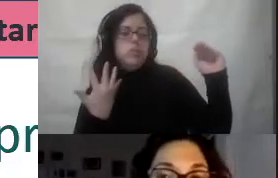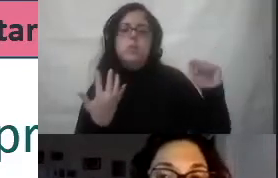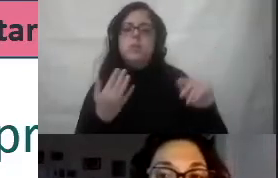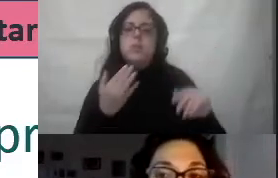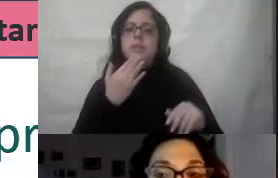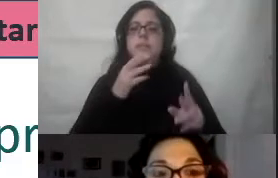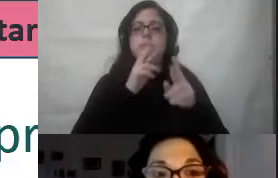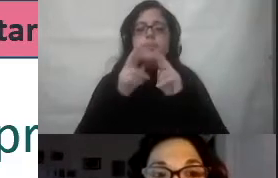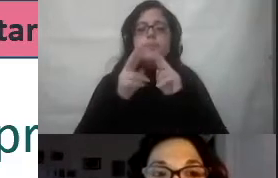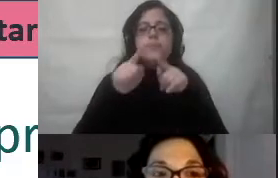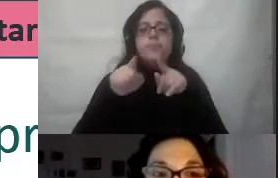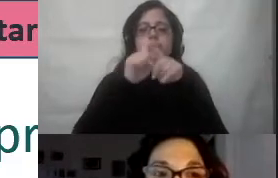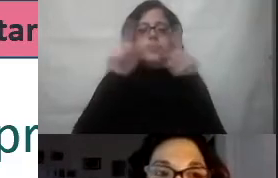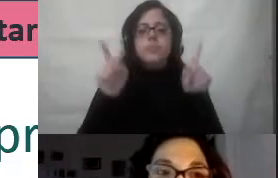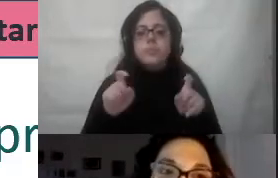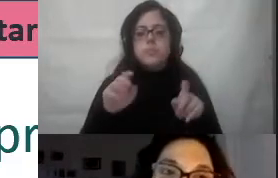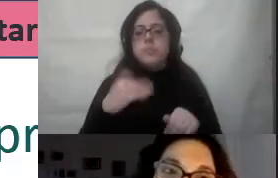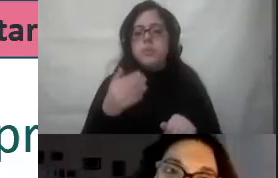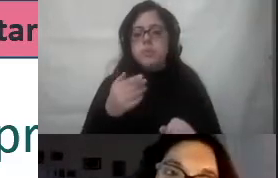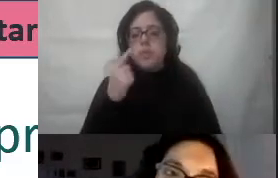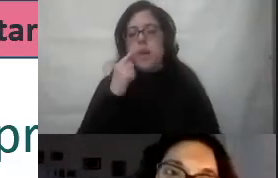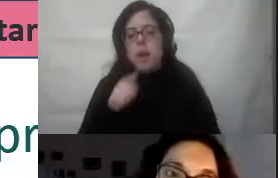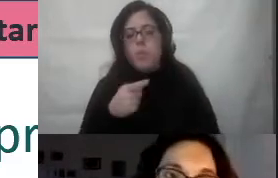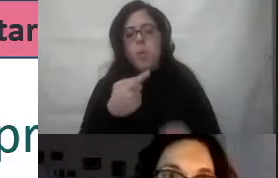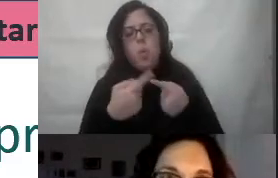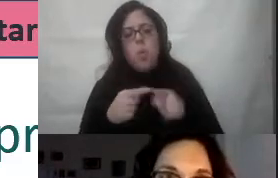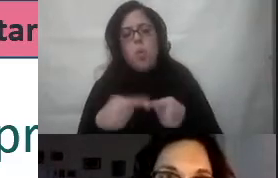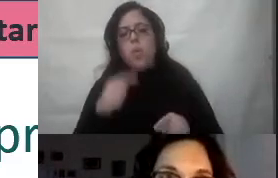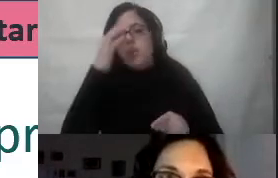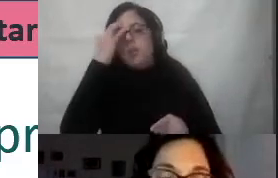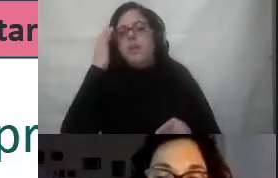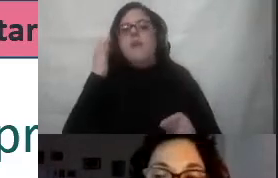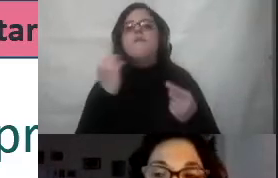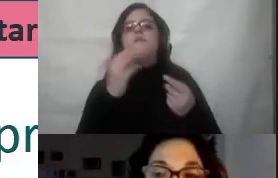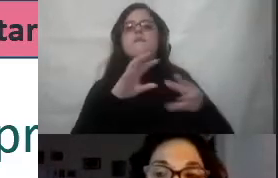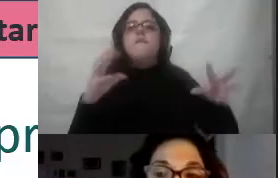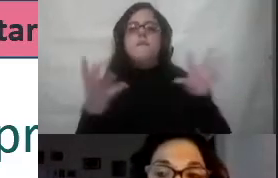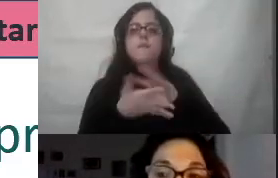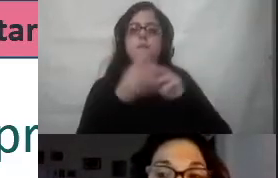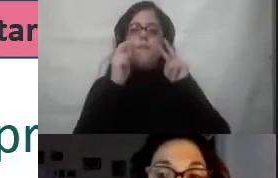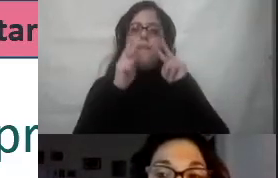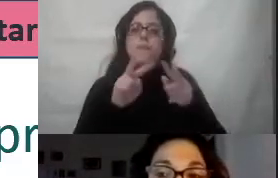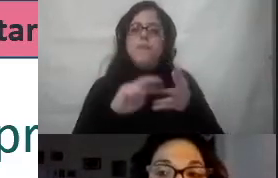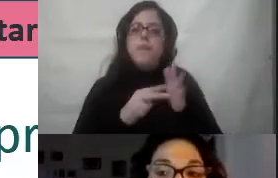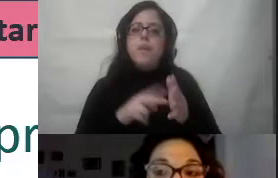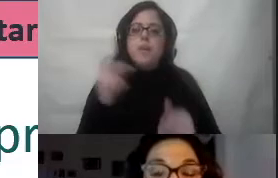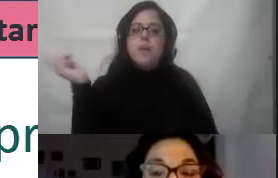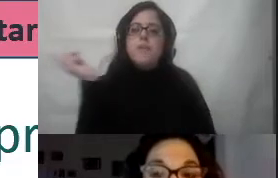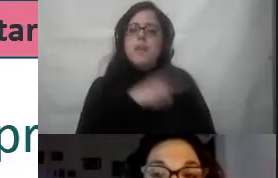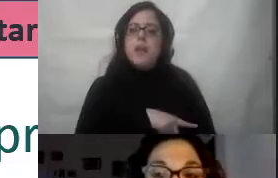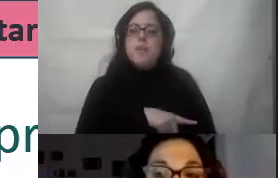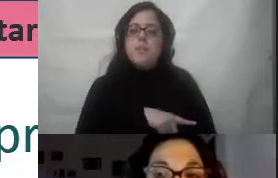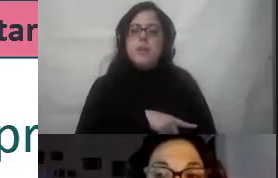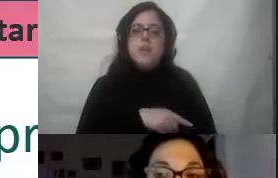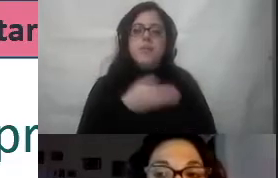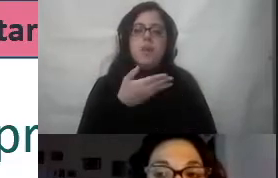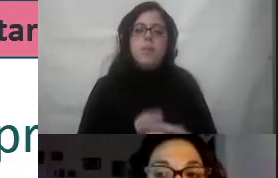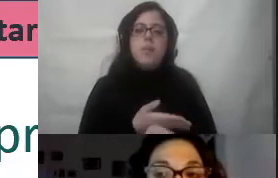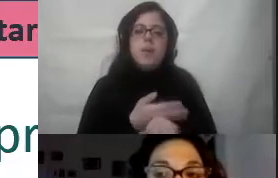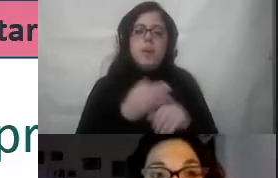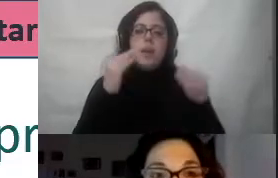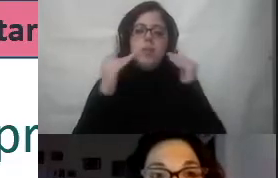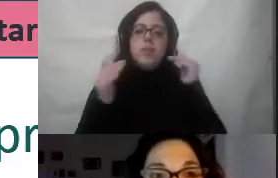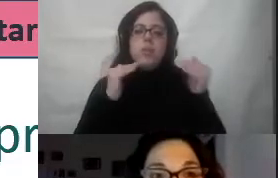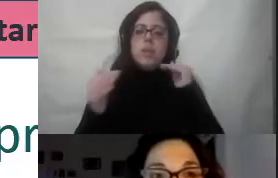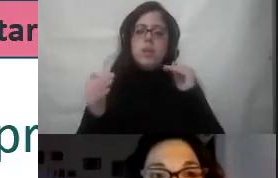esa pregunta, entonces vamos a mirar las diferentes formas de ver el problema, ¿sí? Y finalmente, le vamos a pedir a los niños, en una etapa